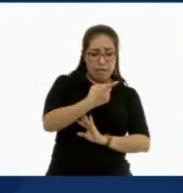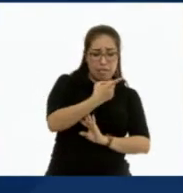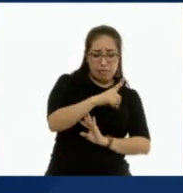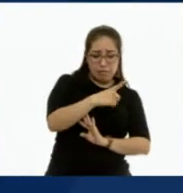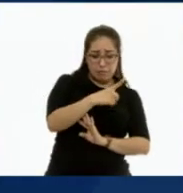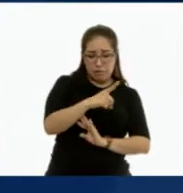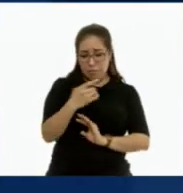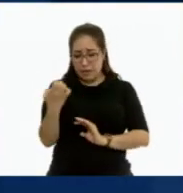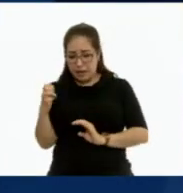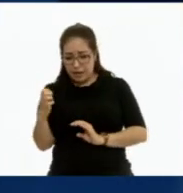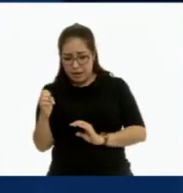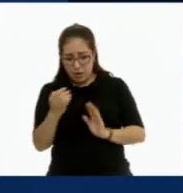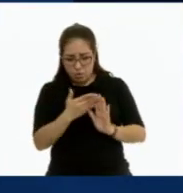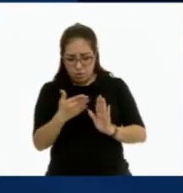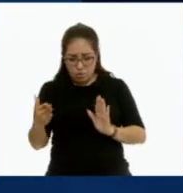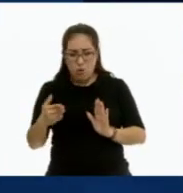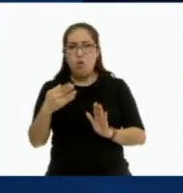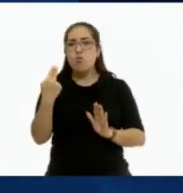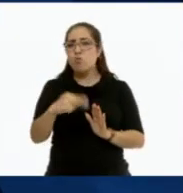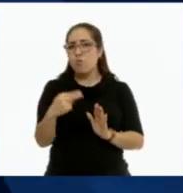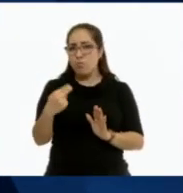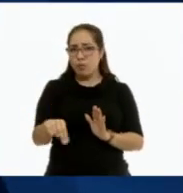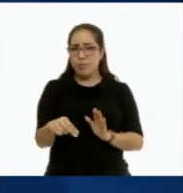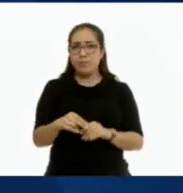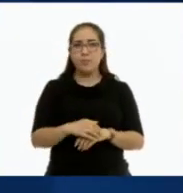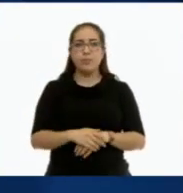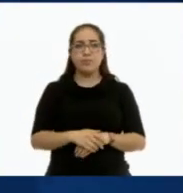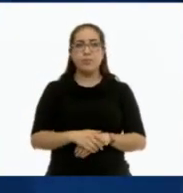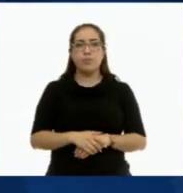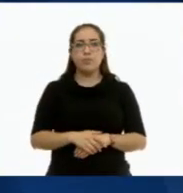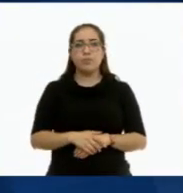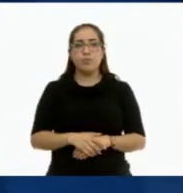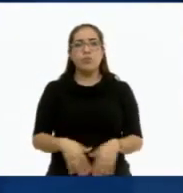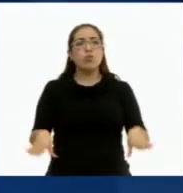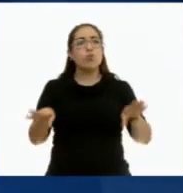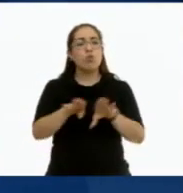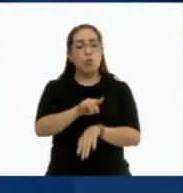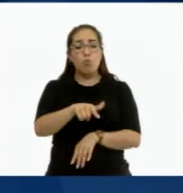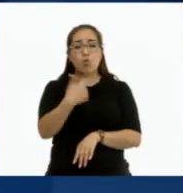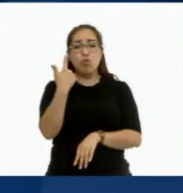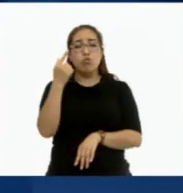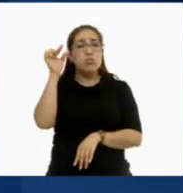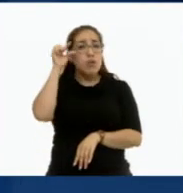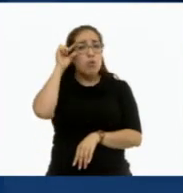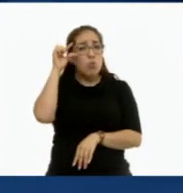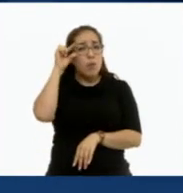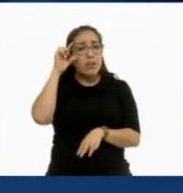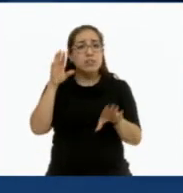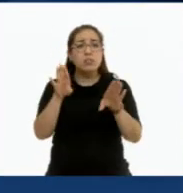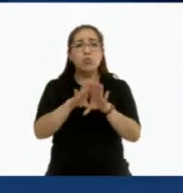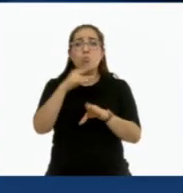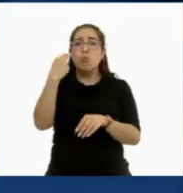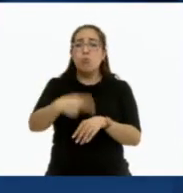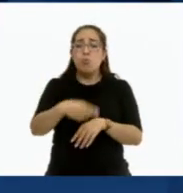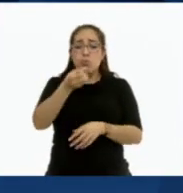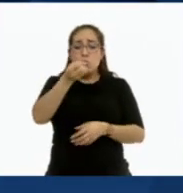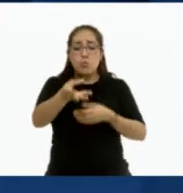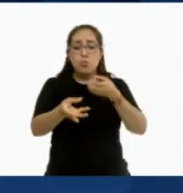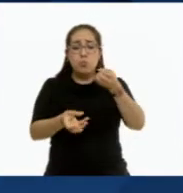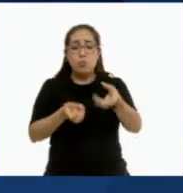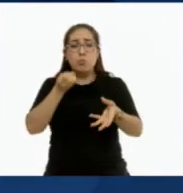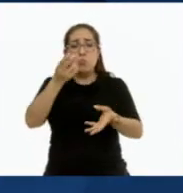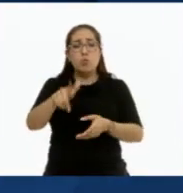enero? ¿Con qué derecho numeraron las 12 uvas del racimo? ¿Por qué no nos